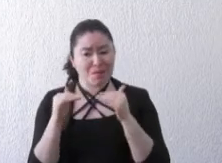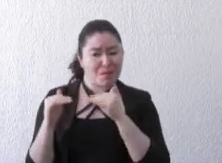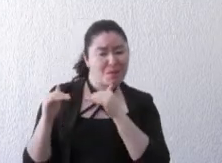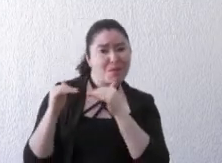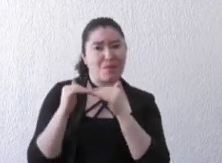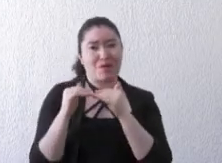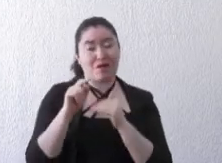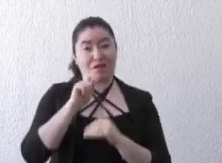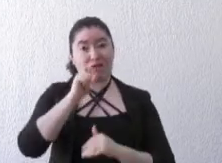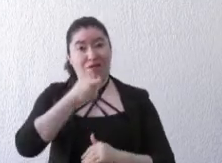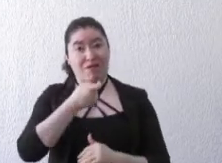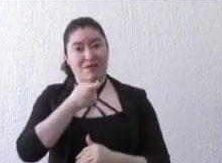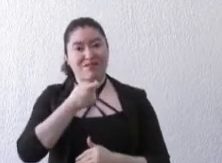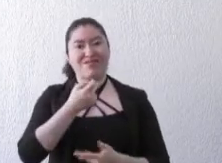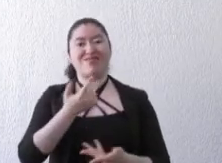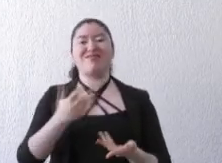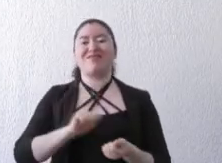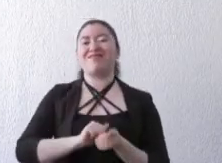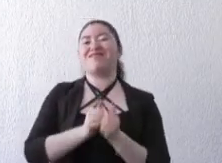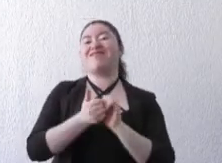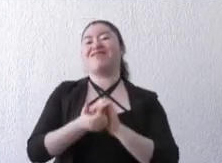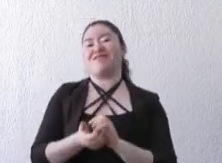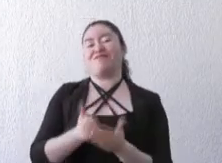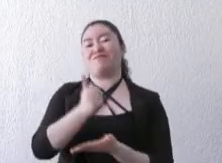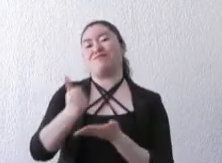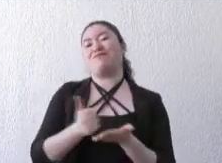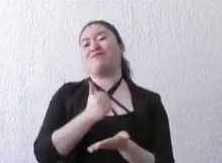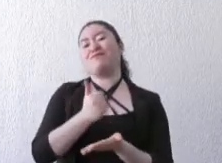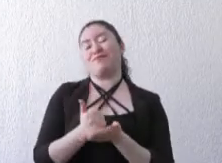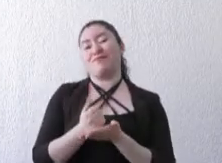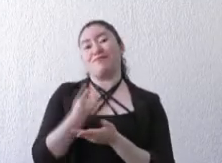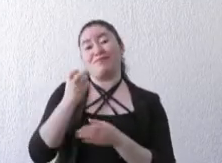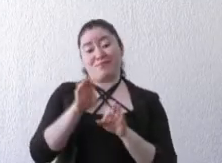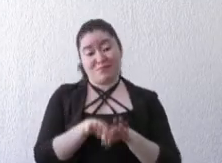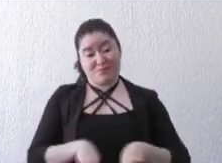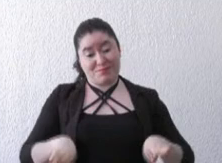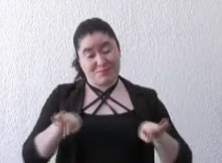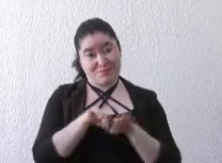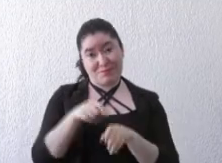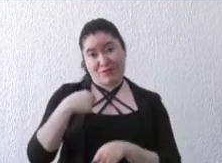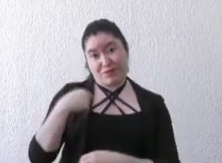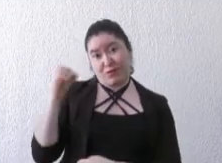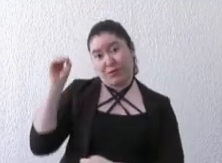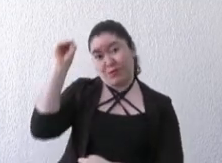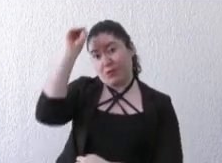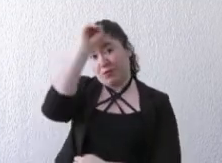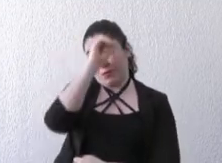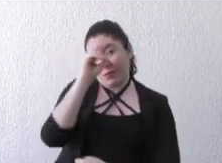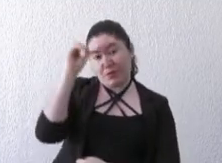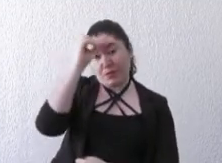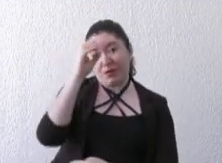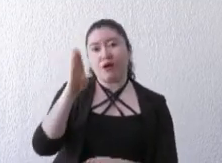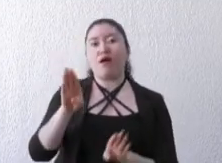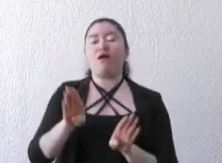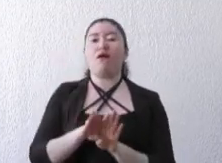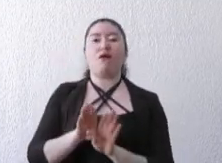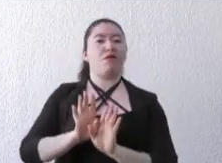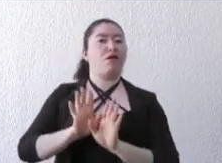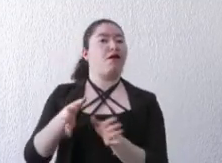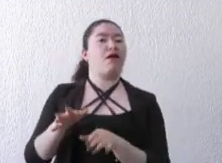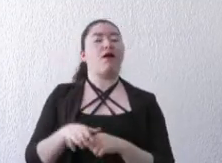ciudad. Y por eso es tan importante, desde mi humilde punto de vista, no perder y no dejar